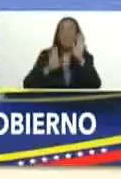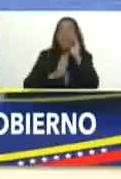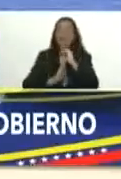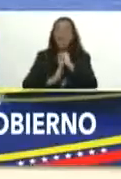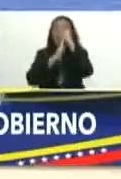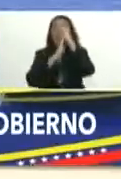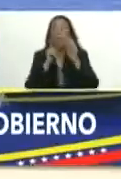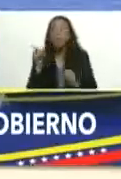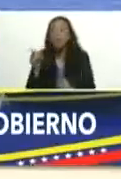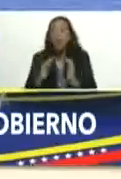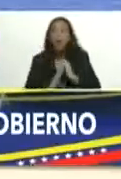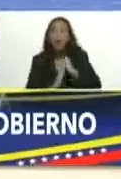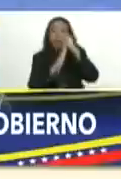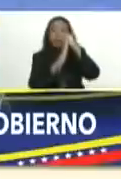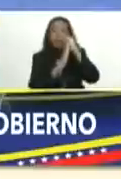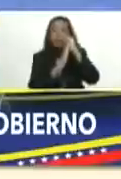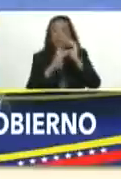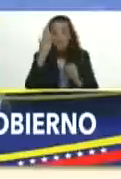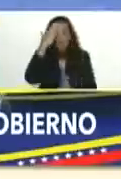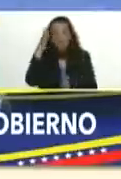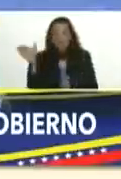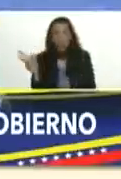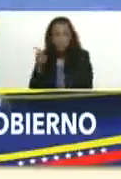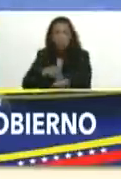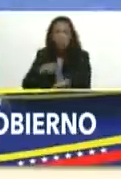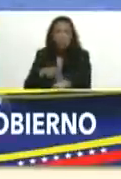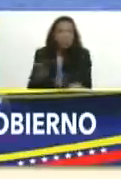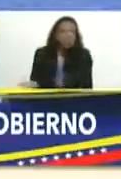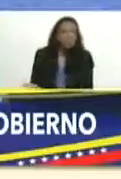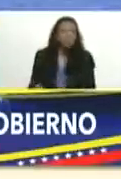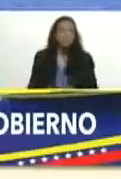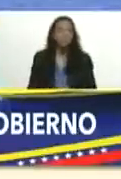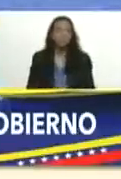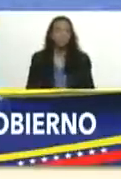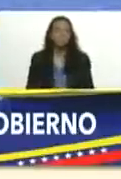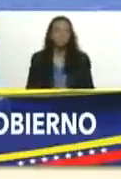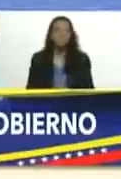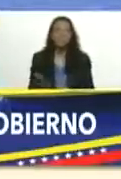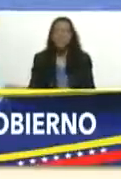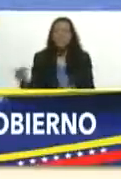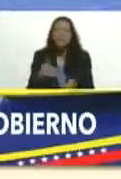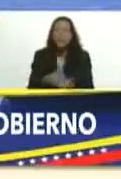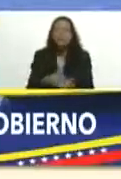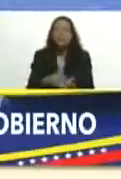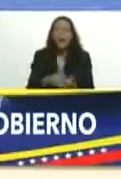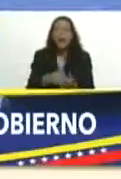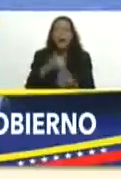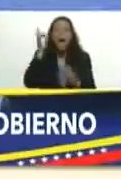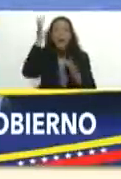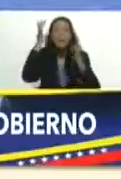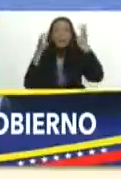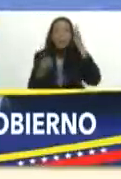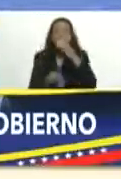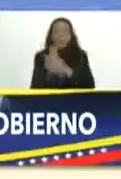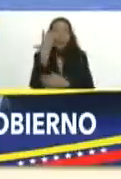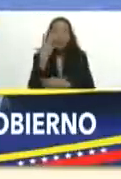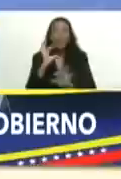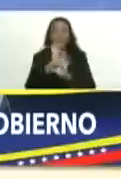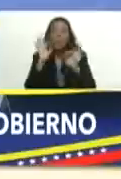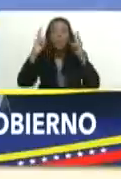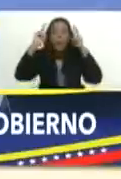liderazgo, al nivel que tenga que interpelarlo. Y la interpelación creativa, creadora,